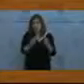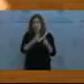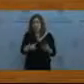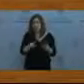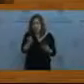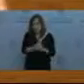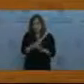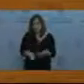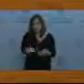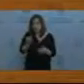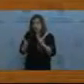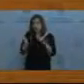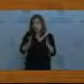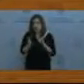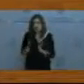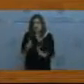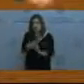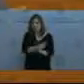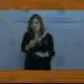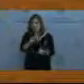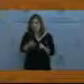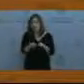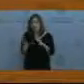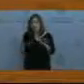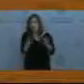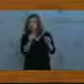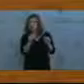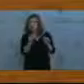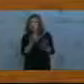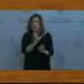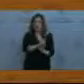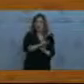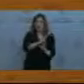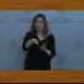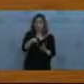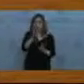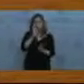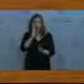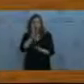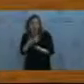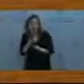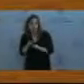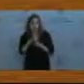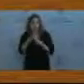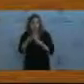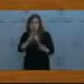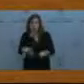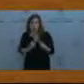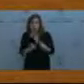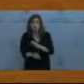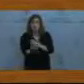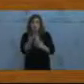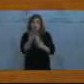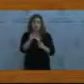lo importante, la fase previa, cómo debatir de lo primero antes de llegar al final, que es la fracción resto y la valorización, cómo ser capaces de que se genere el menor número